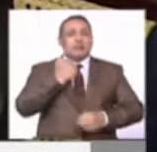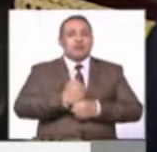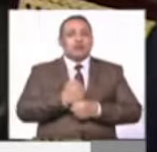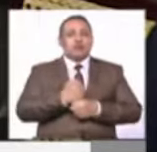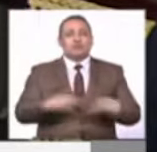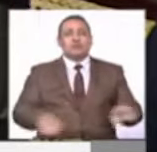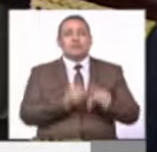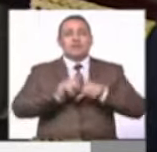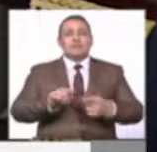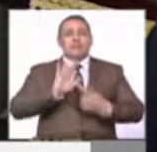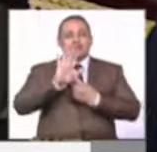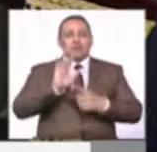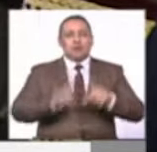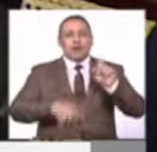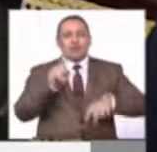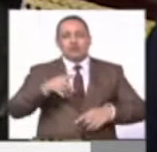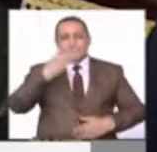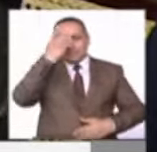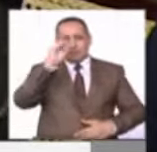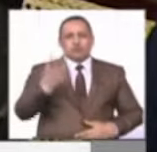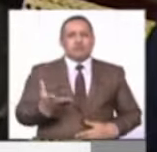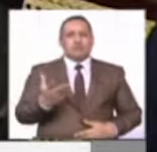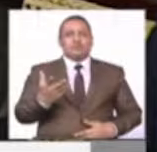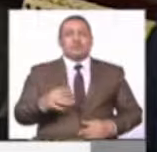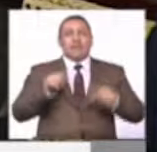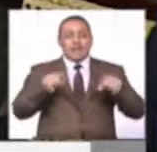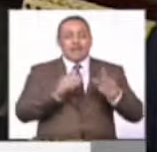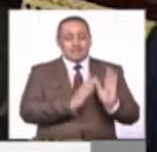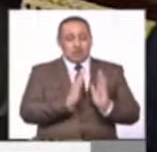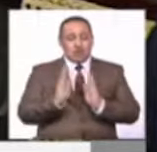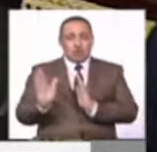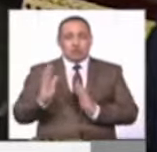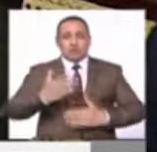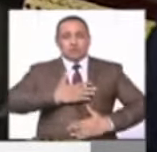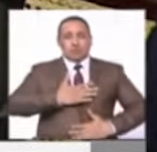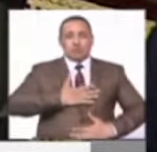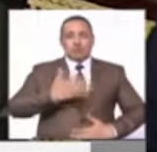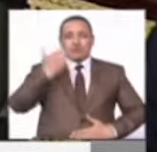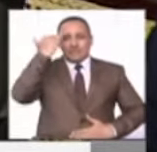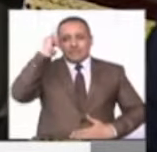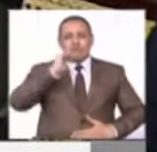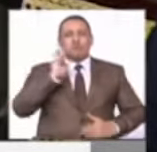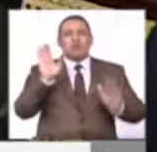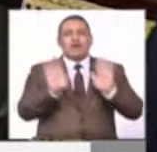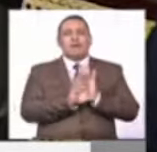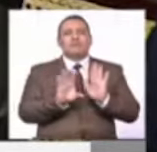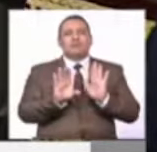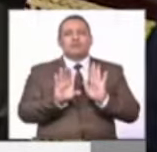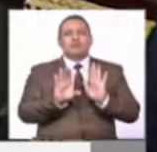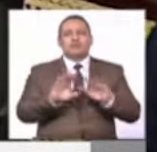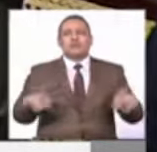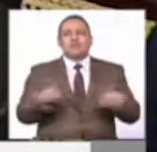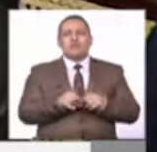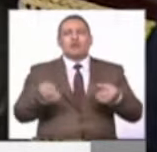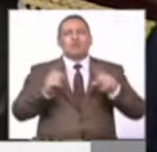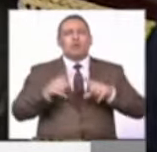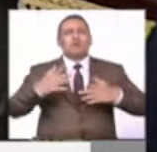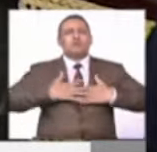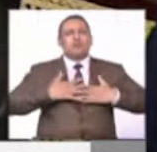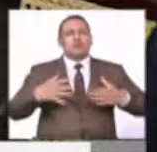emitieron tal decisión en este orden de ideas por citar un ejemplo cuando el